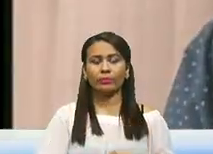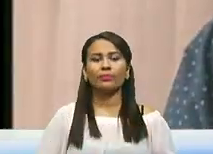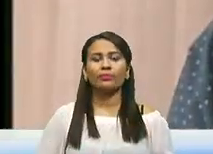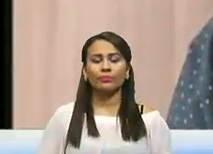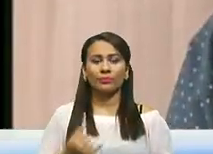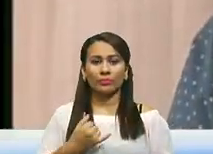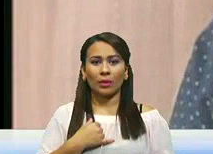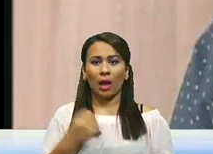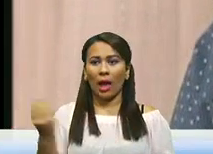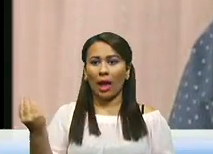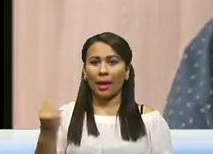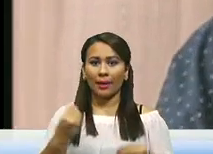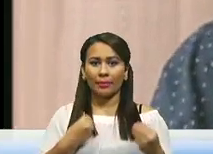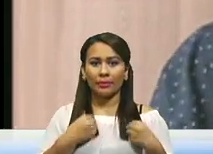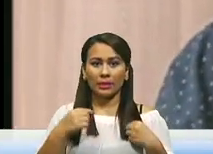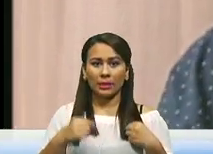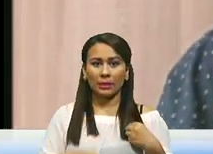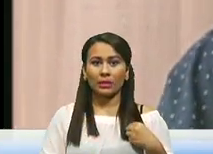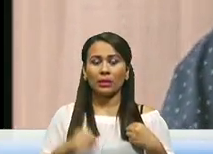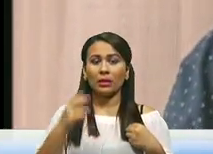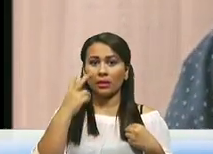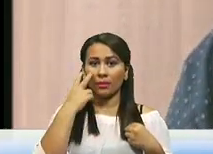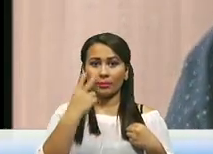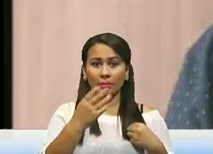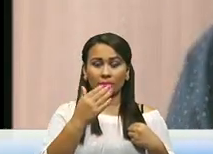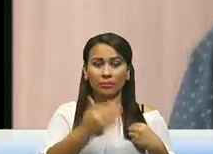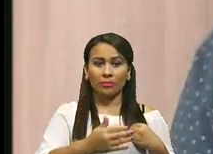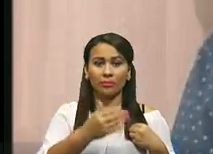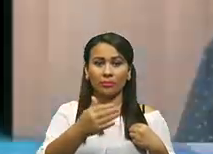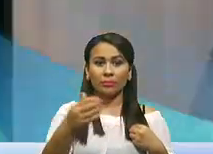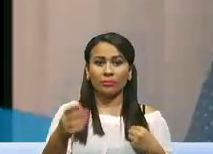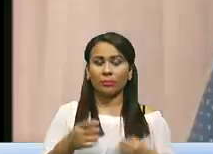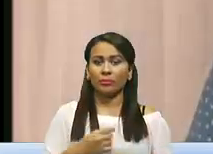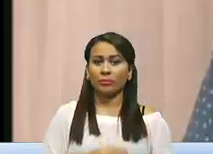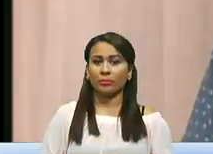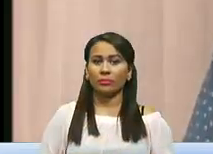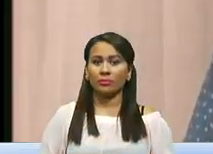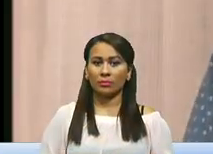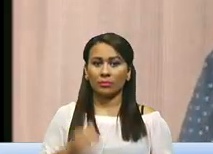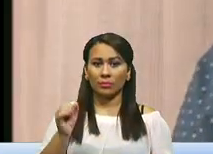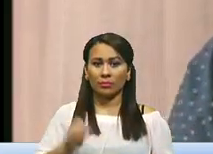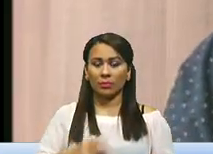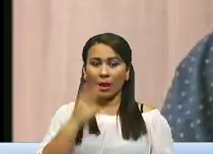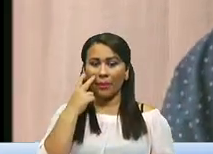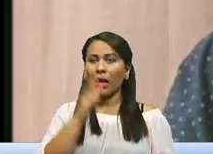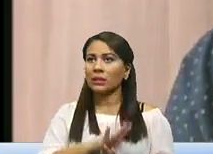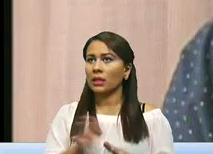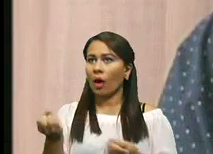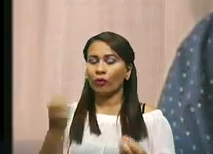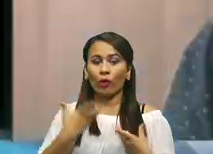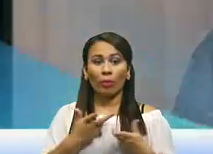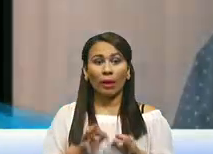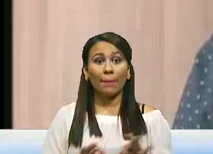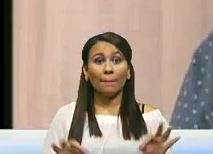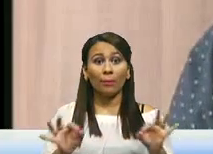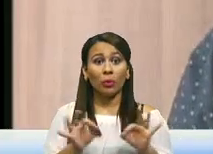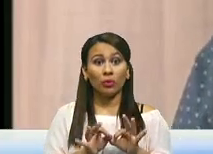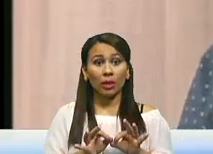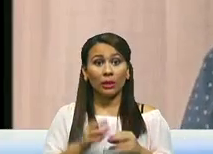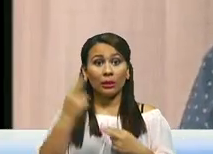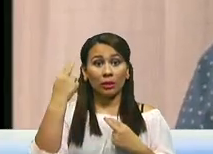nuestras manos, tenemos un equipo que se dedica para estos temas de tránsito. Hemos nosotros ya obtenido información importante que se